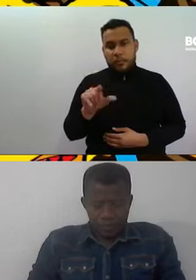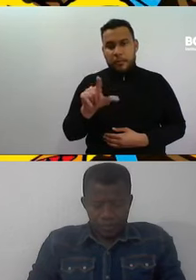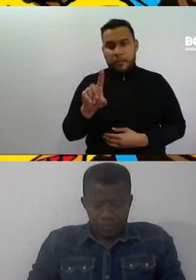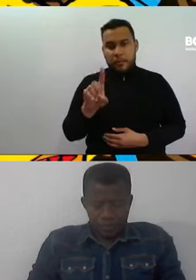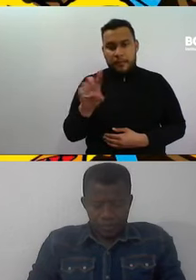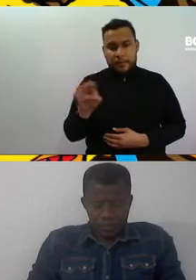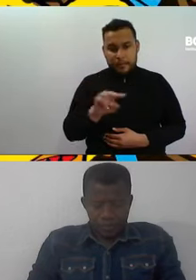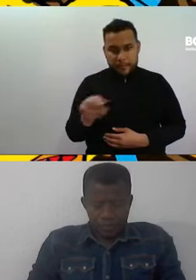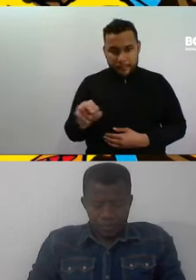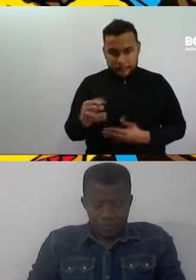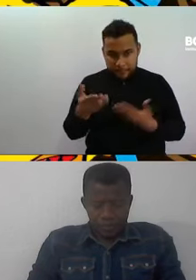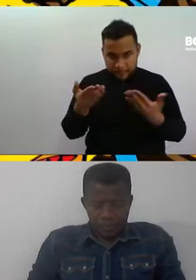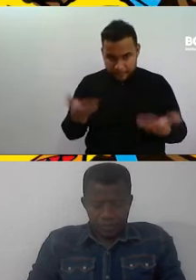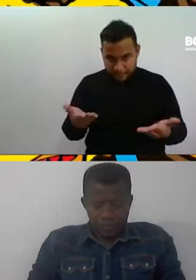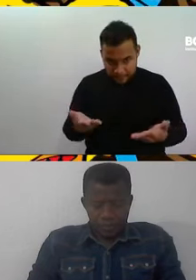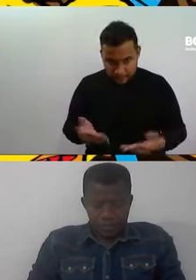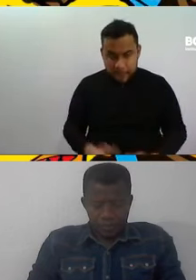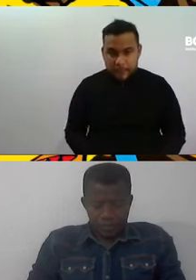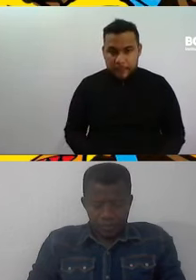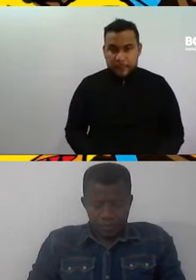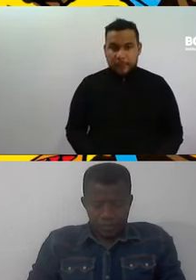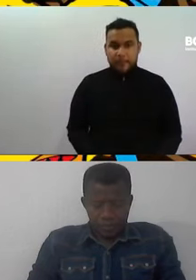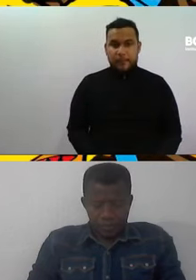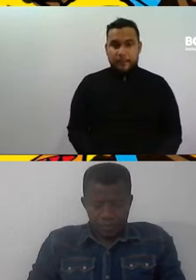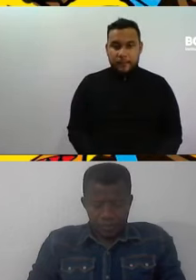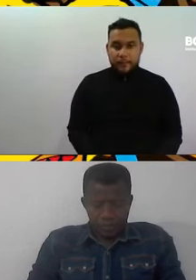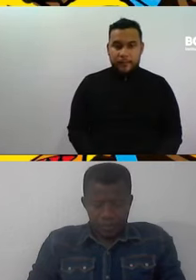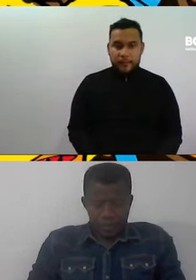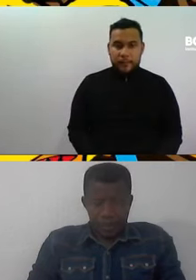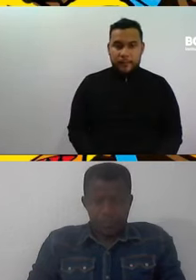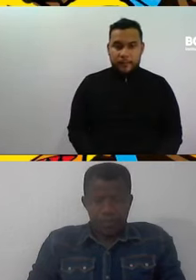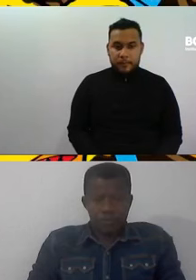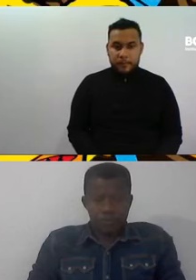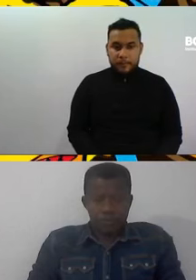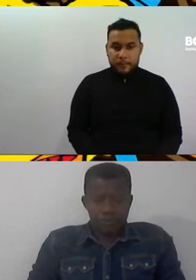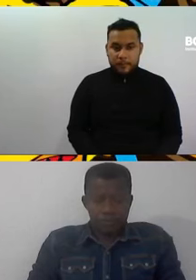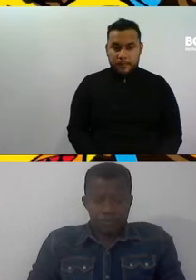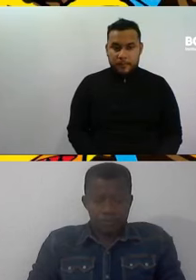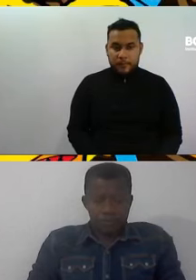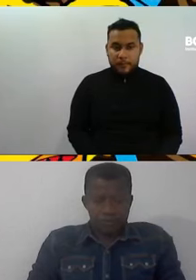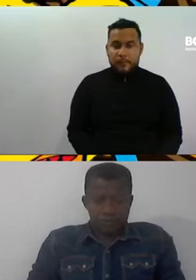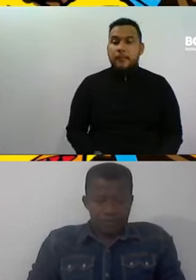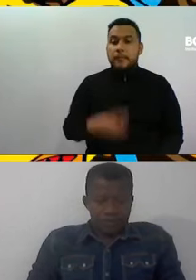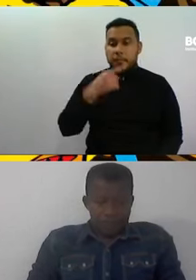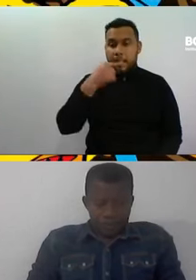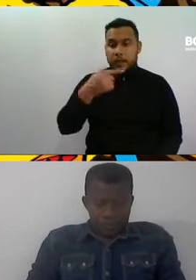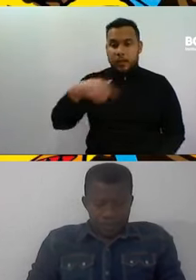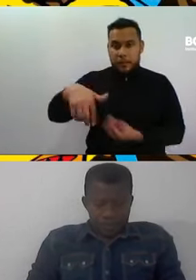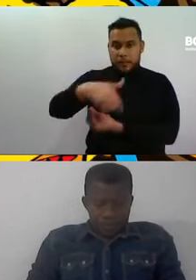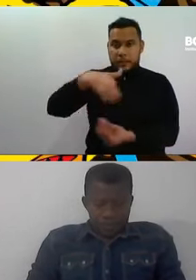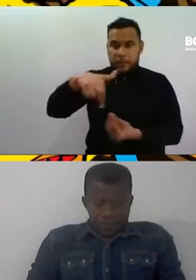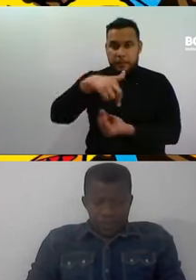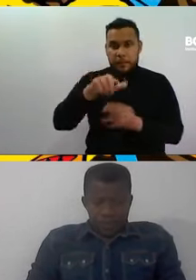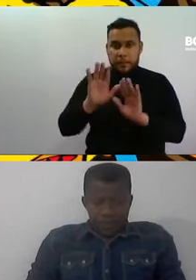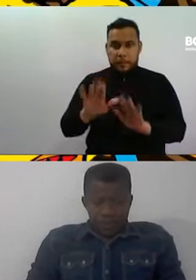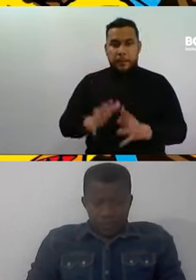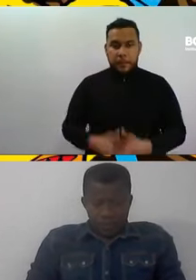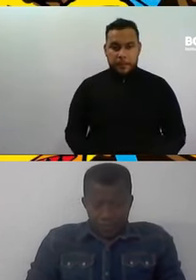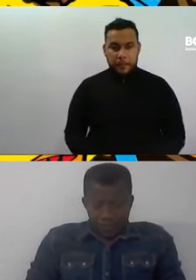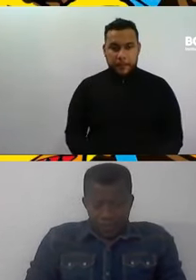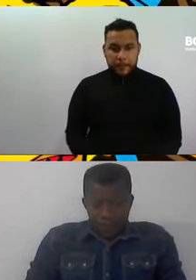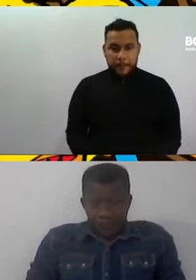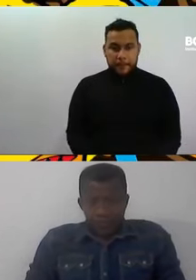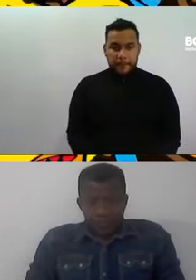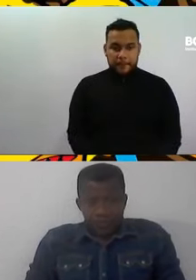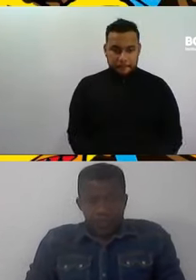tú, ya él es un macho hecho para lo que es Sangarriá, Pipita y Tacu Machocha